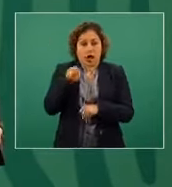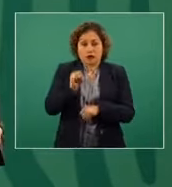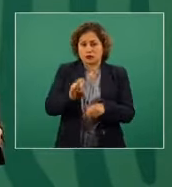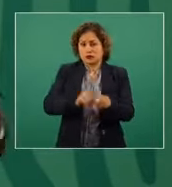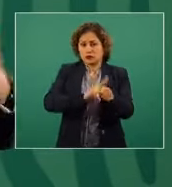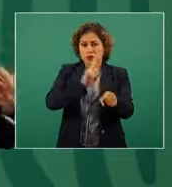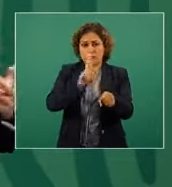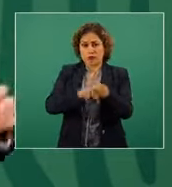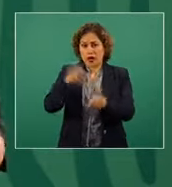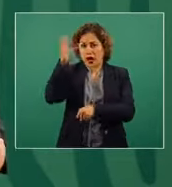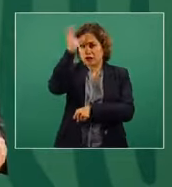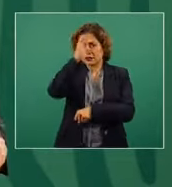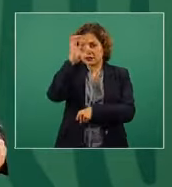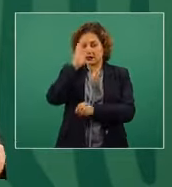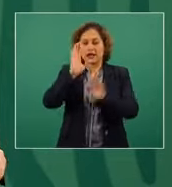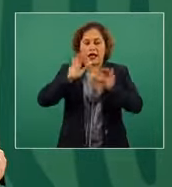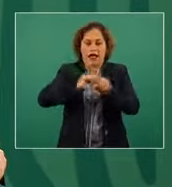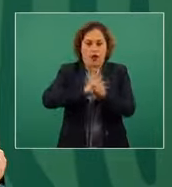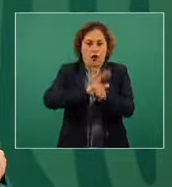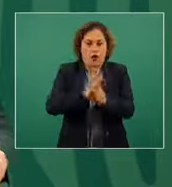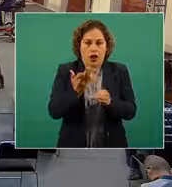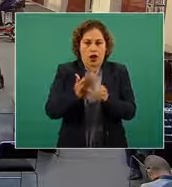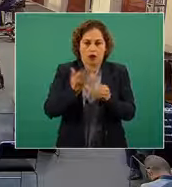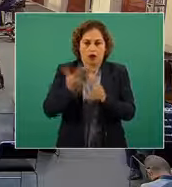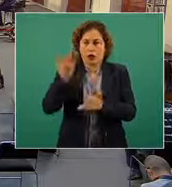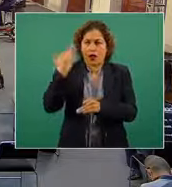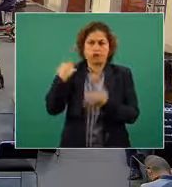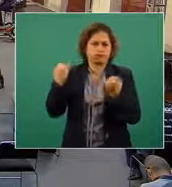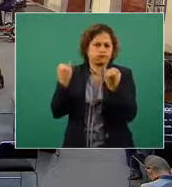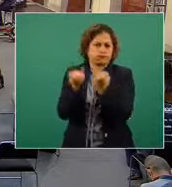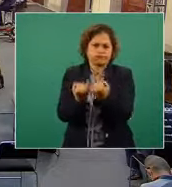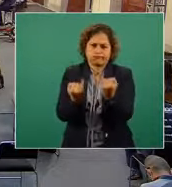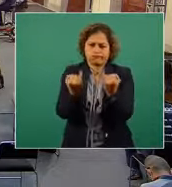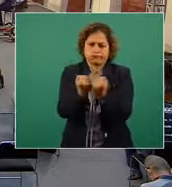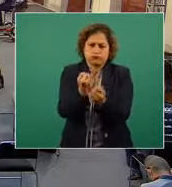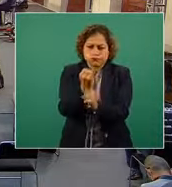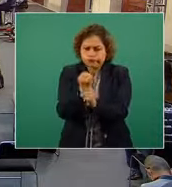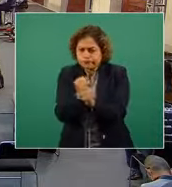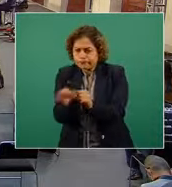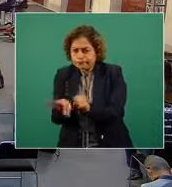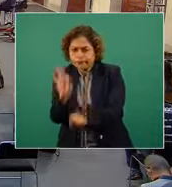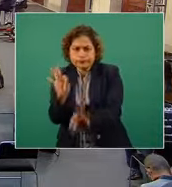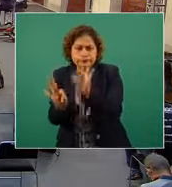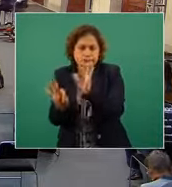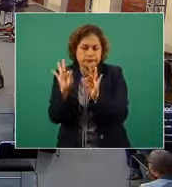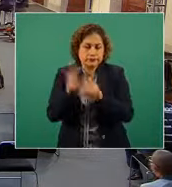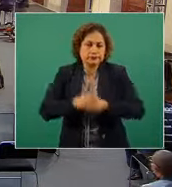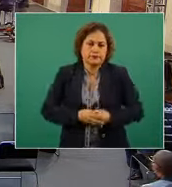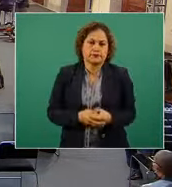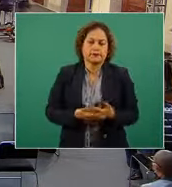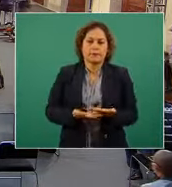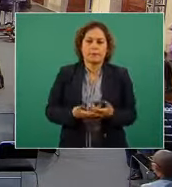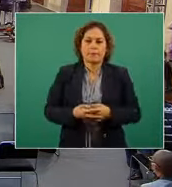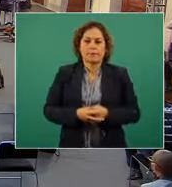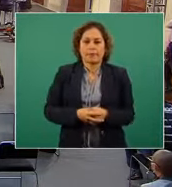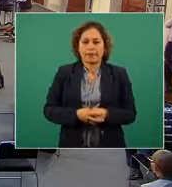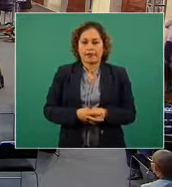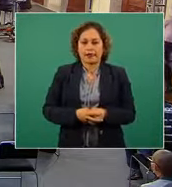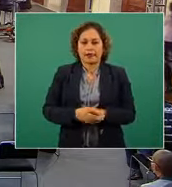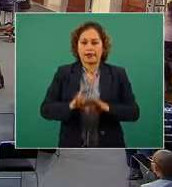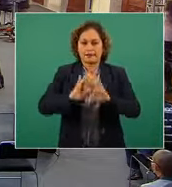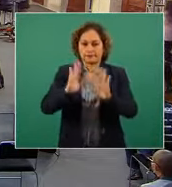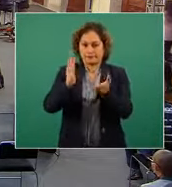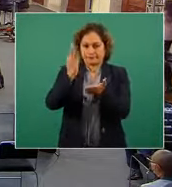independientemente del COVID. Así es el descubrimiento científico. Gracias. Bueno, vamos a quedar hasta